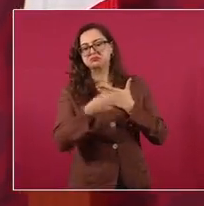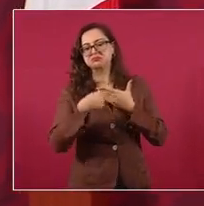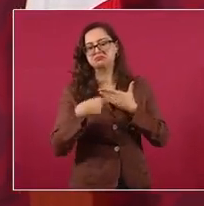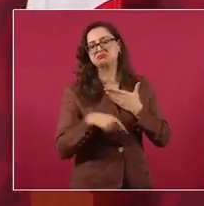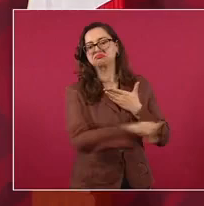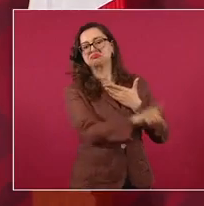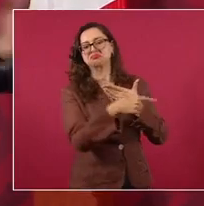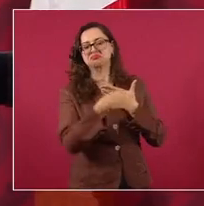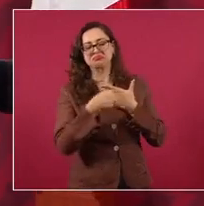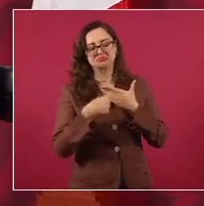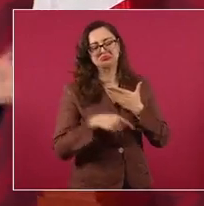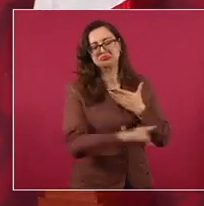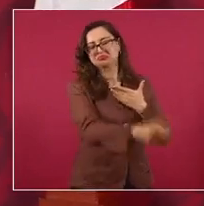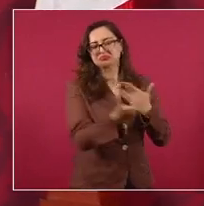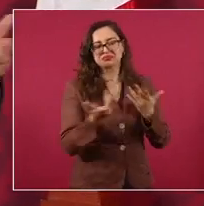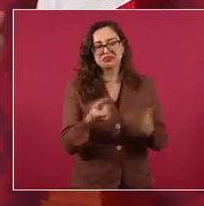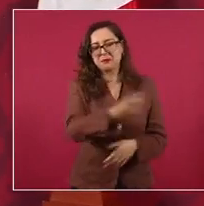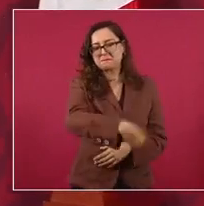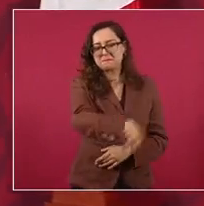Si